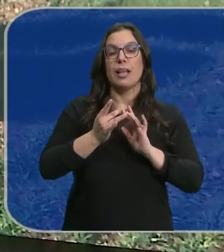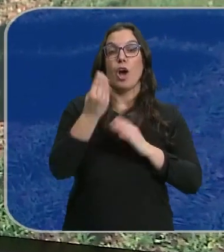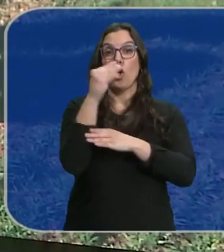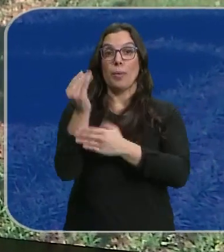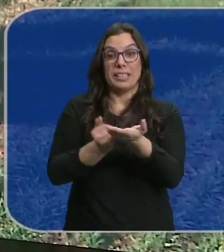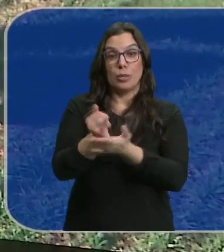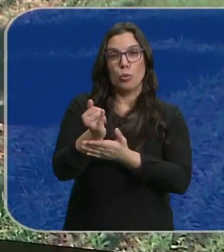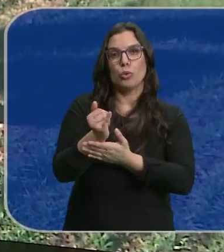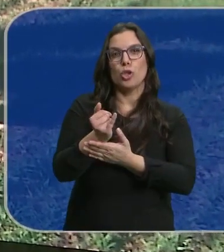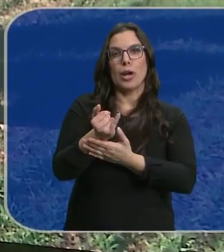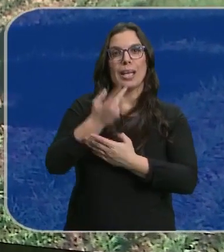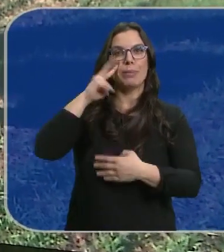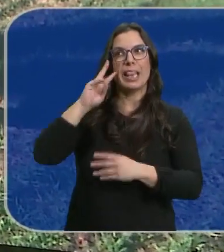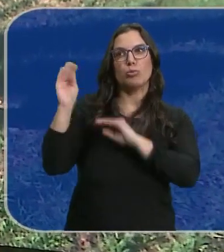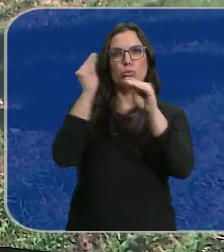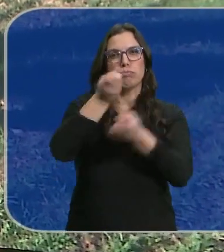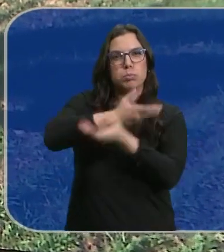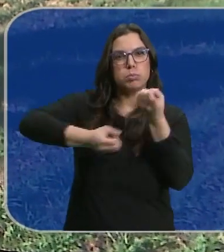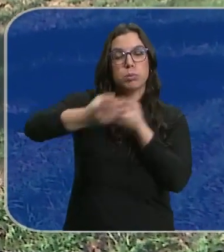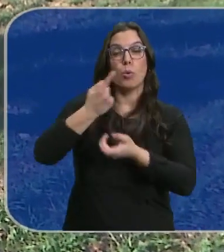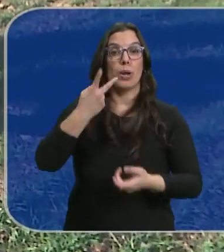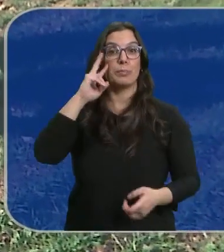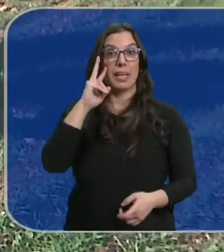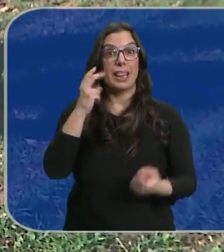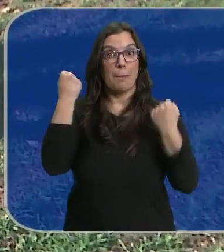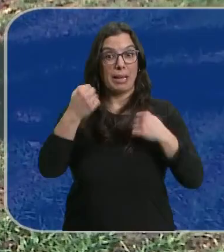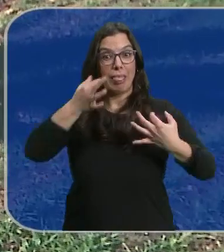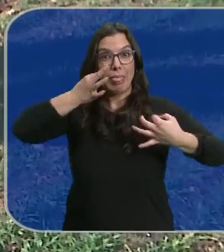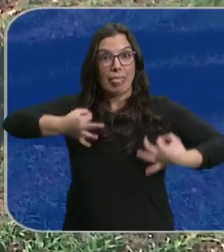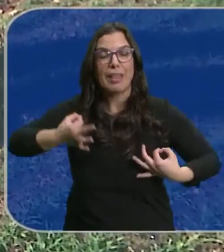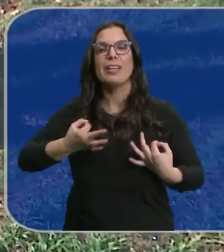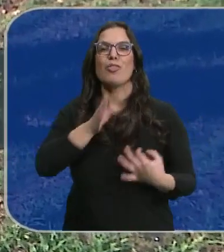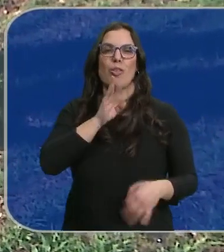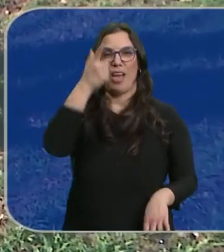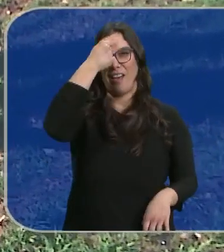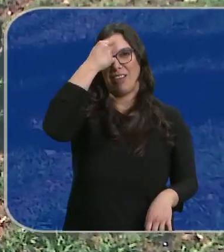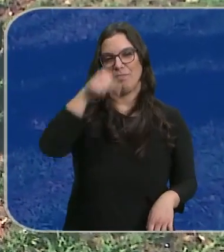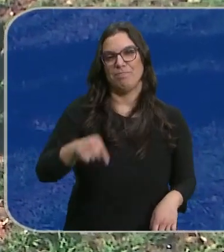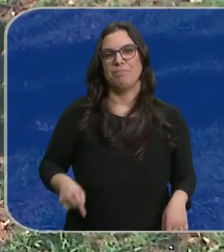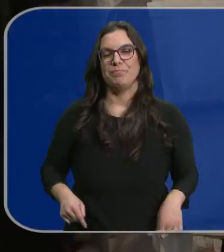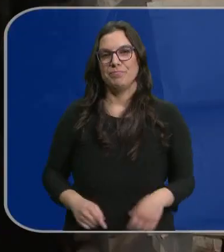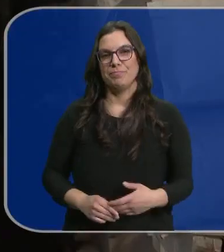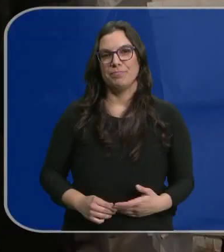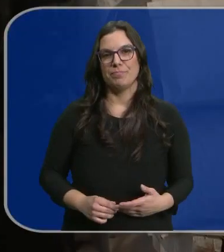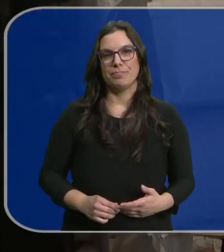jóvenes agricultores. Una de esas experiencias prácticas la hemos encontrado en Ávila.